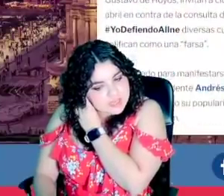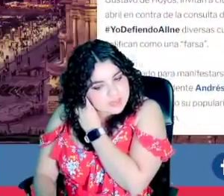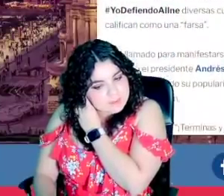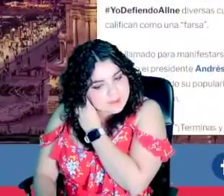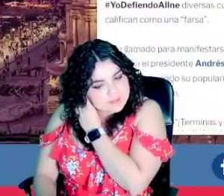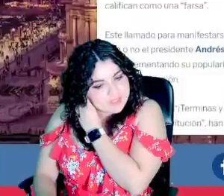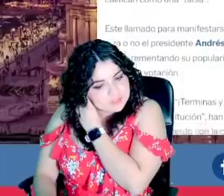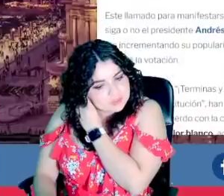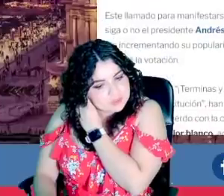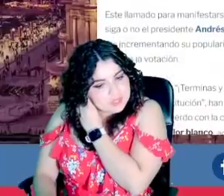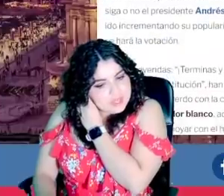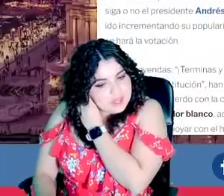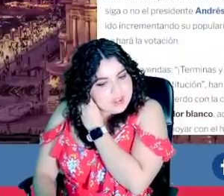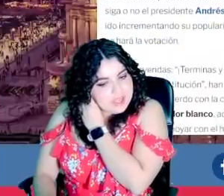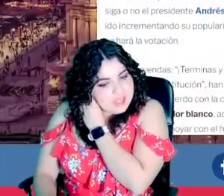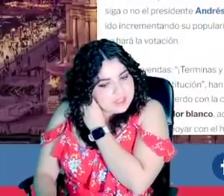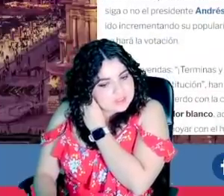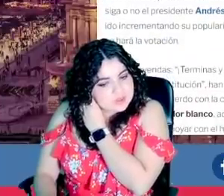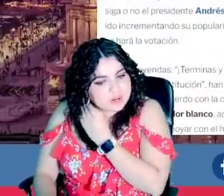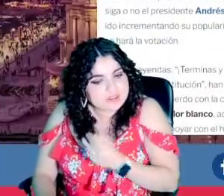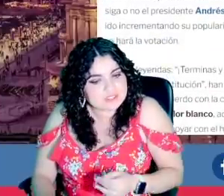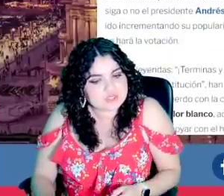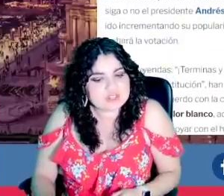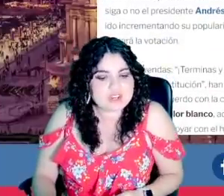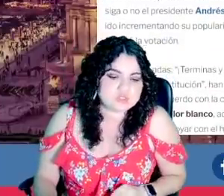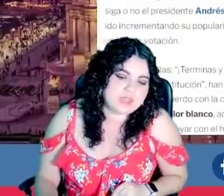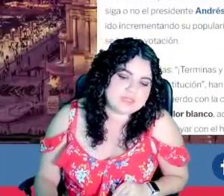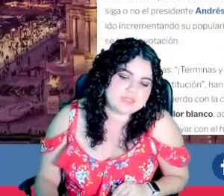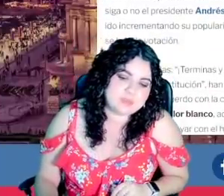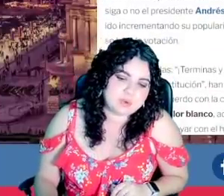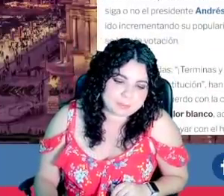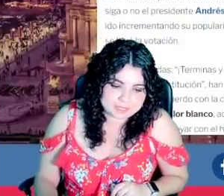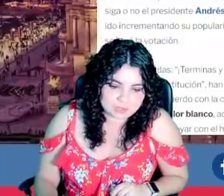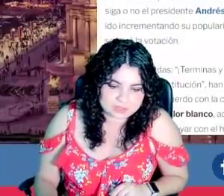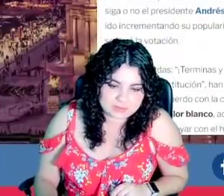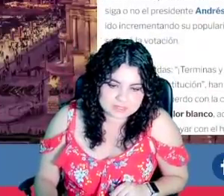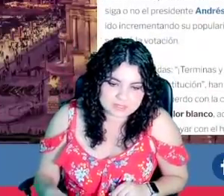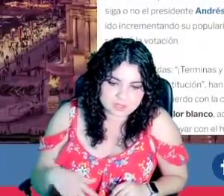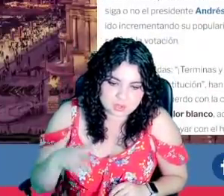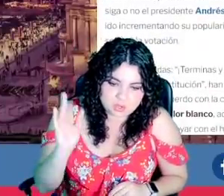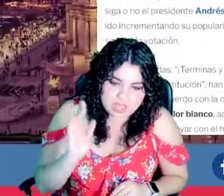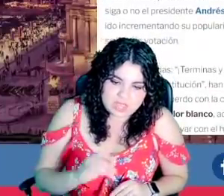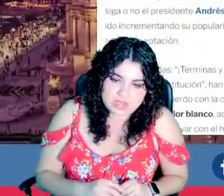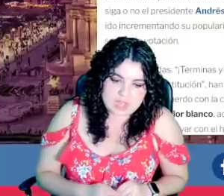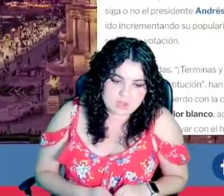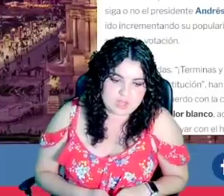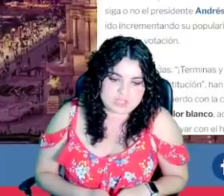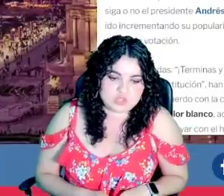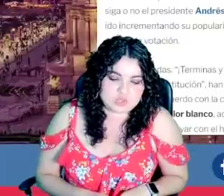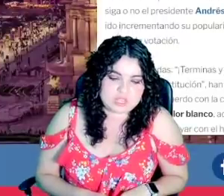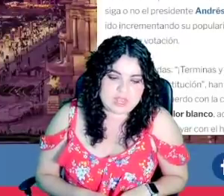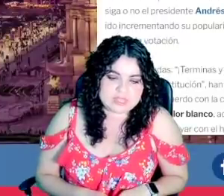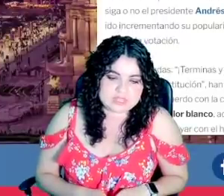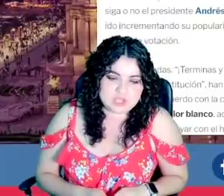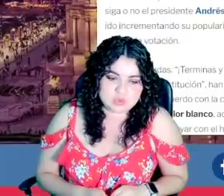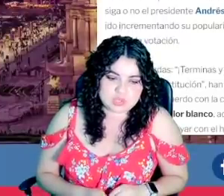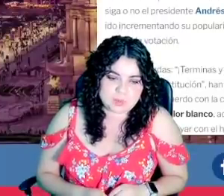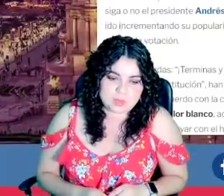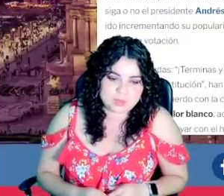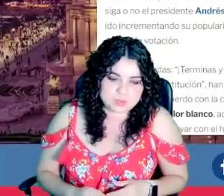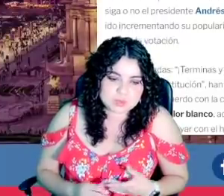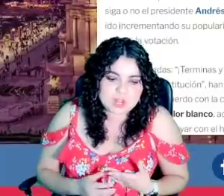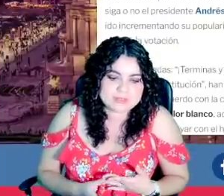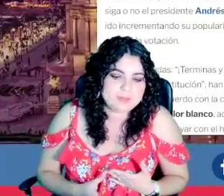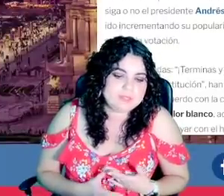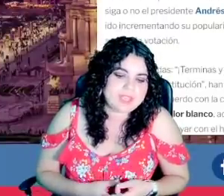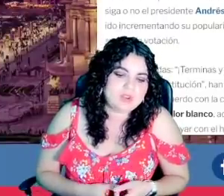de mandato. Las organizaciones relacionadas así por México, encabezada con Claudio X González y Gustavo de